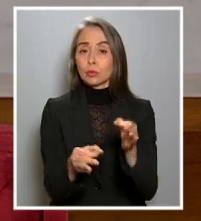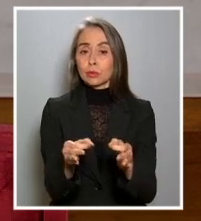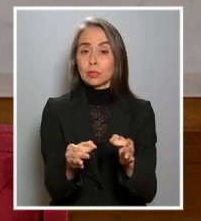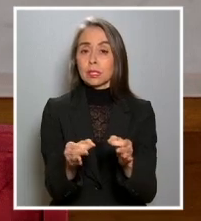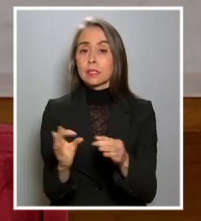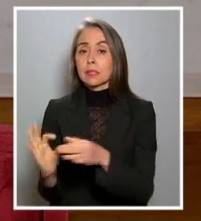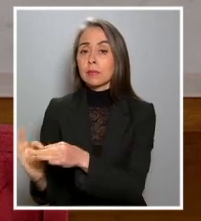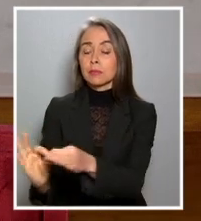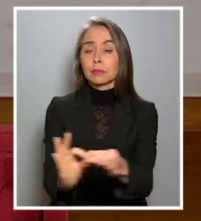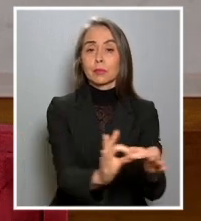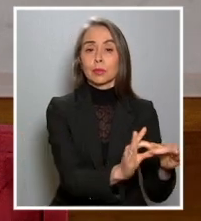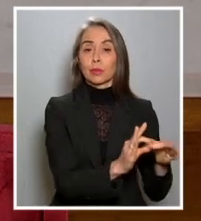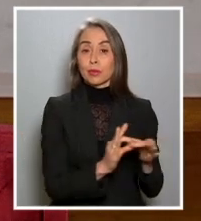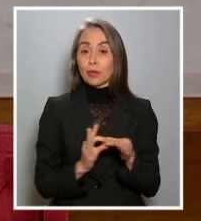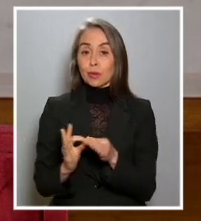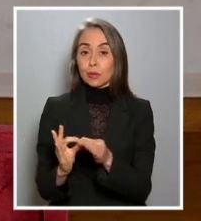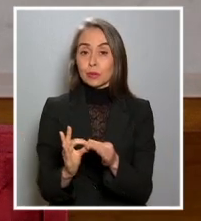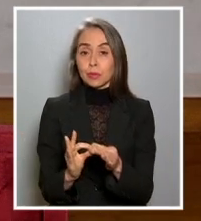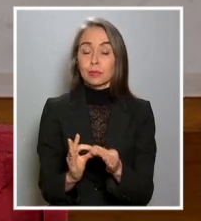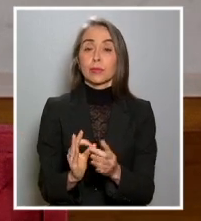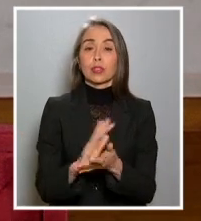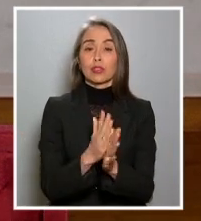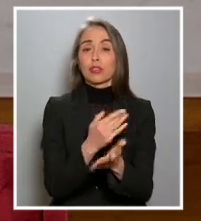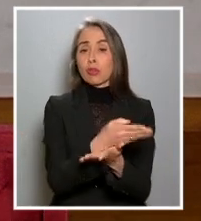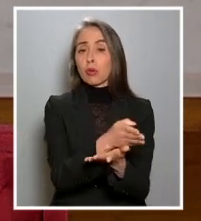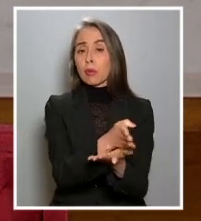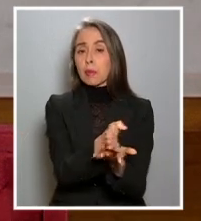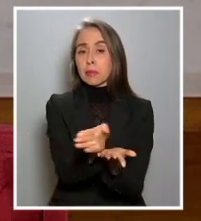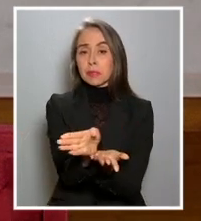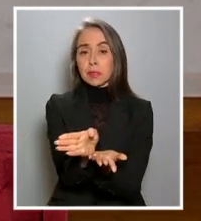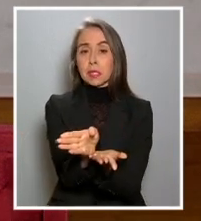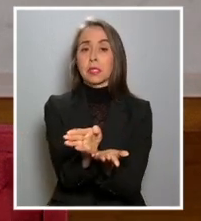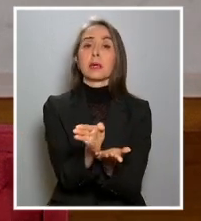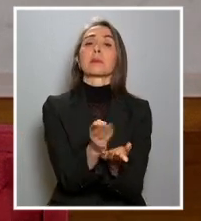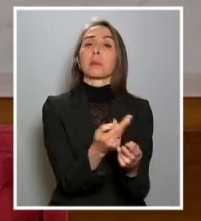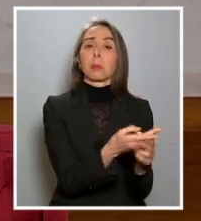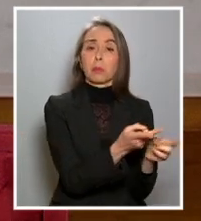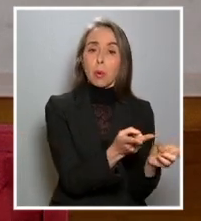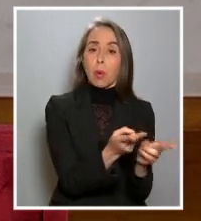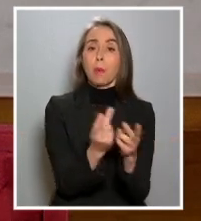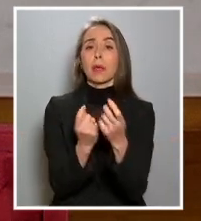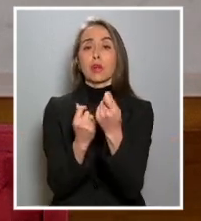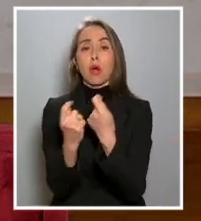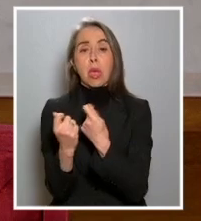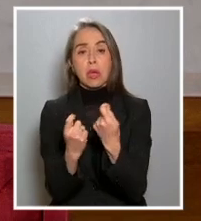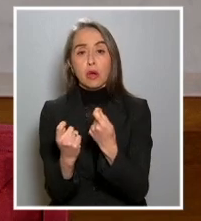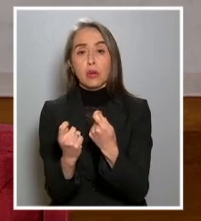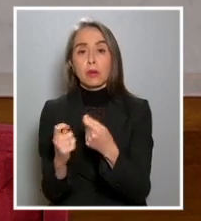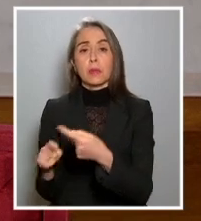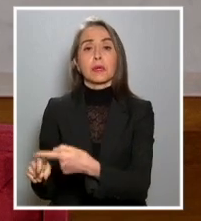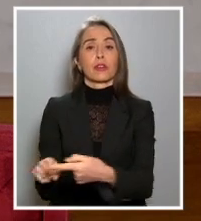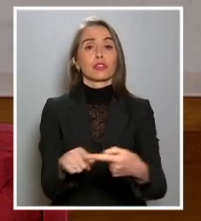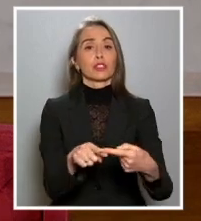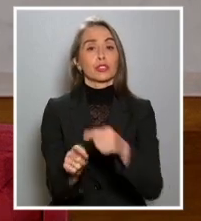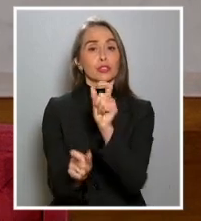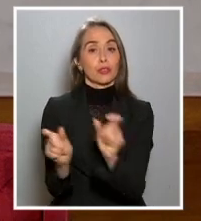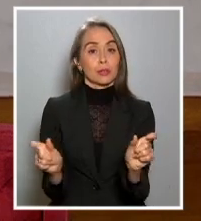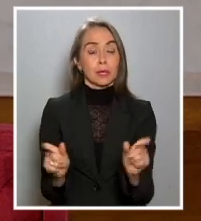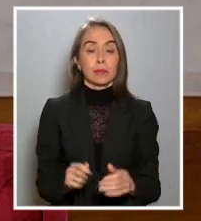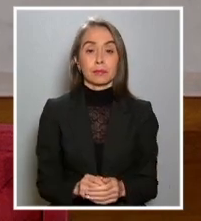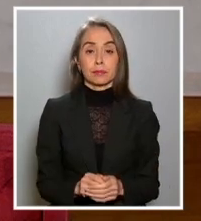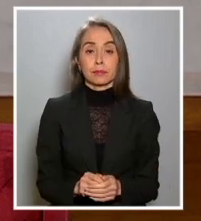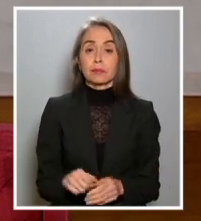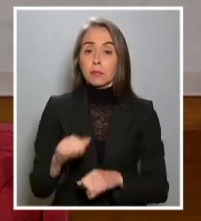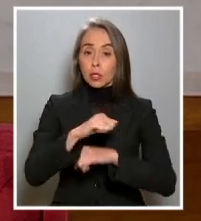y cohesión, en todas sus dimensiones, pública, económica y social. De